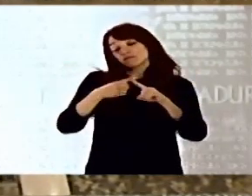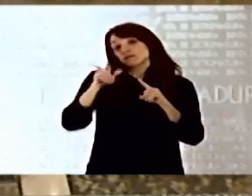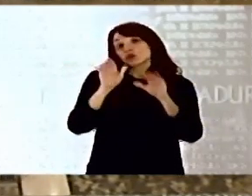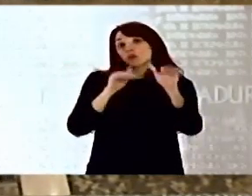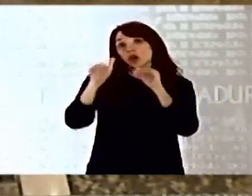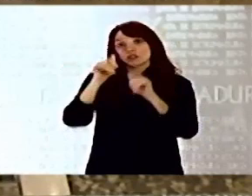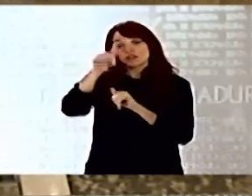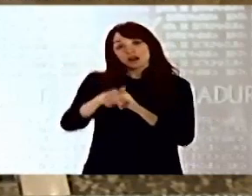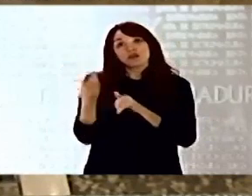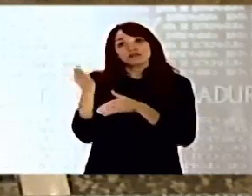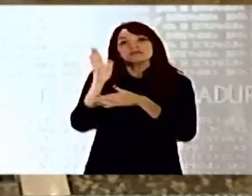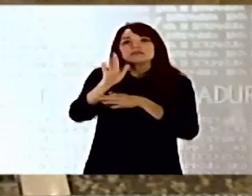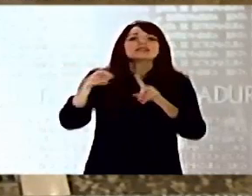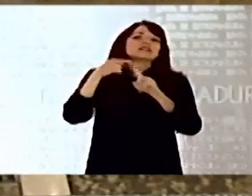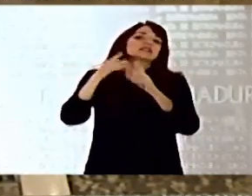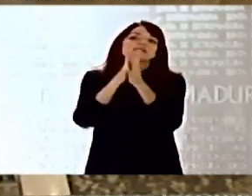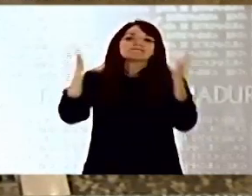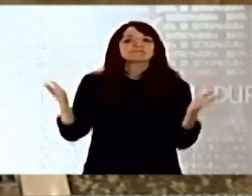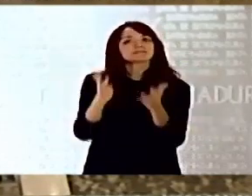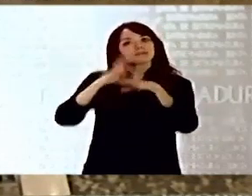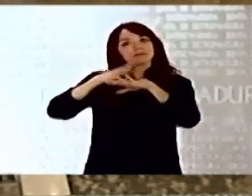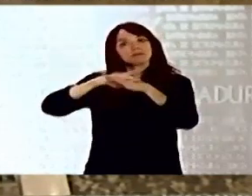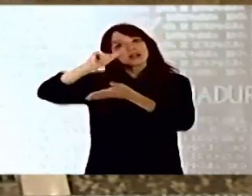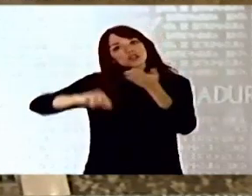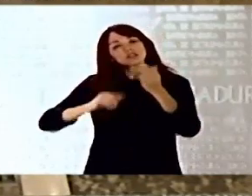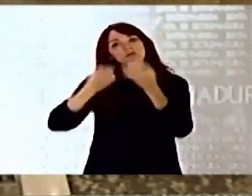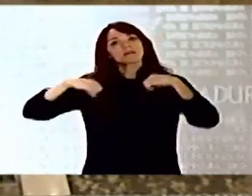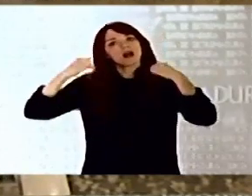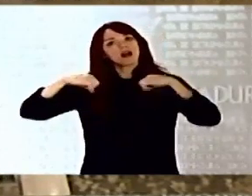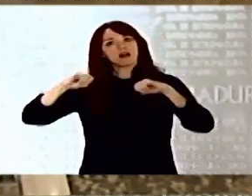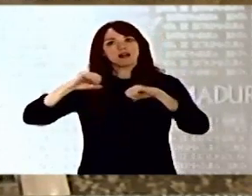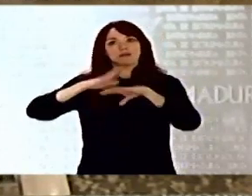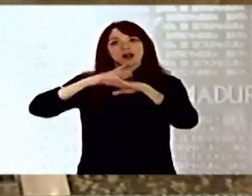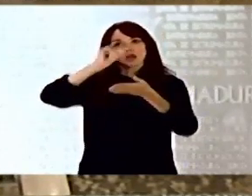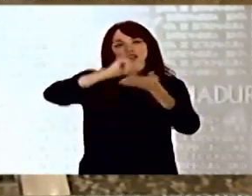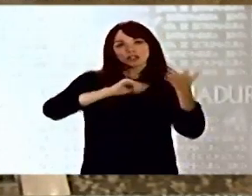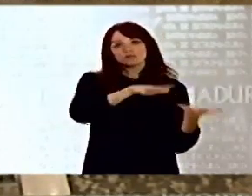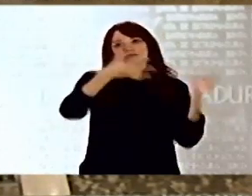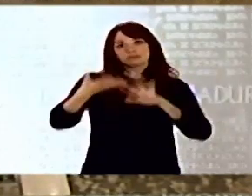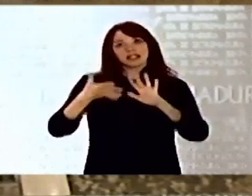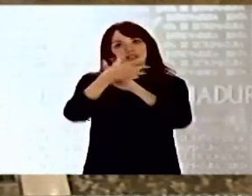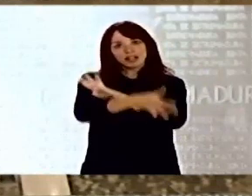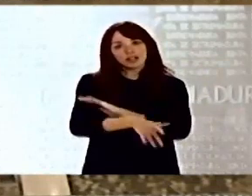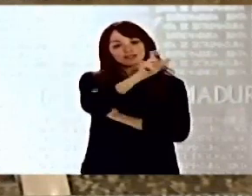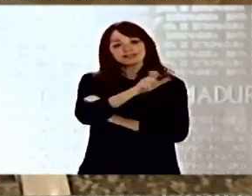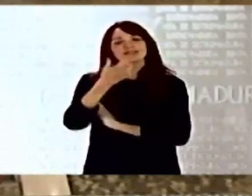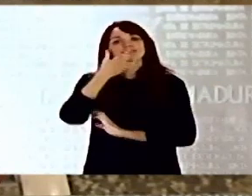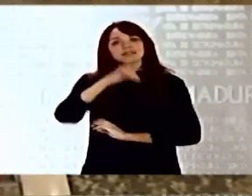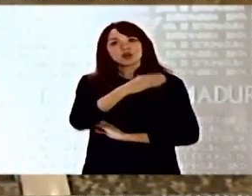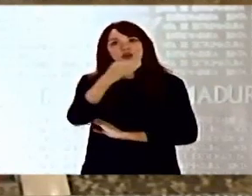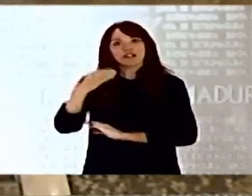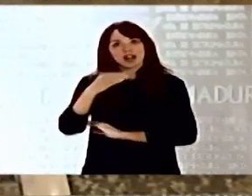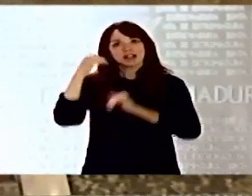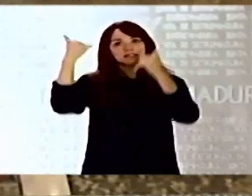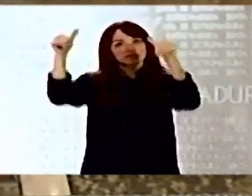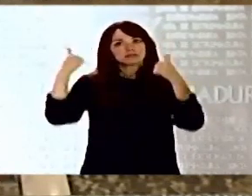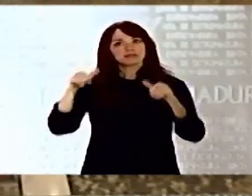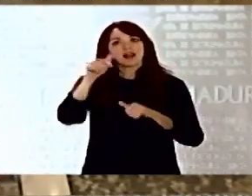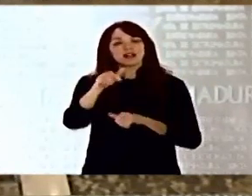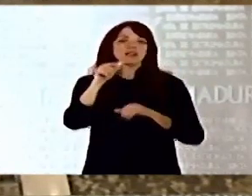traemos destinada al fomento de la contratación en práctica y a la transformación de contratos indefinidos para las personas jóvenes tituladas de la